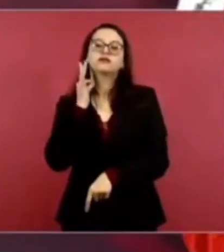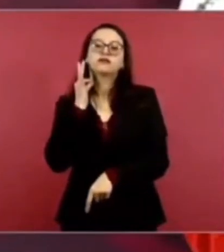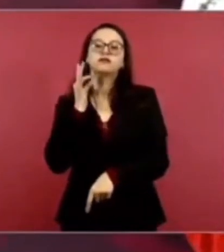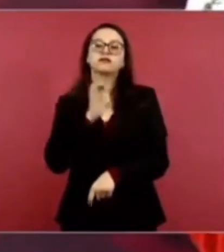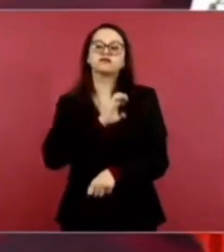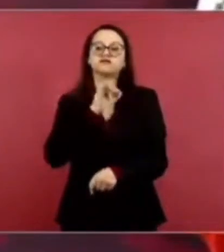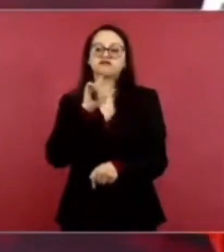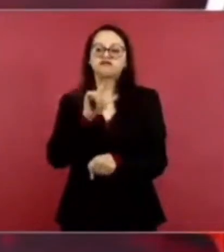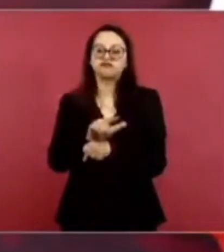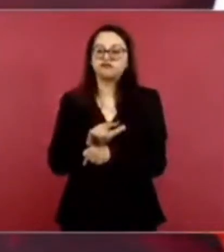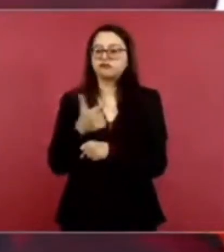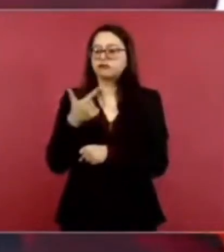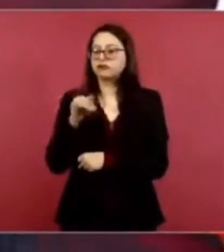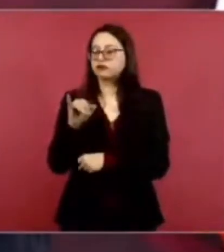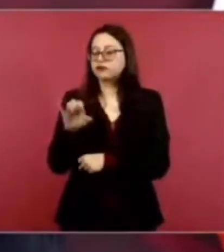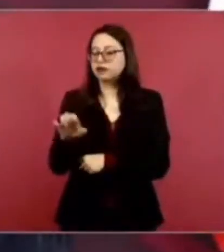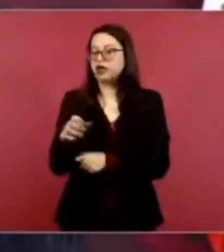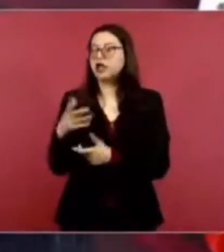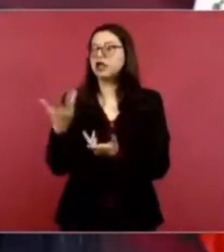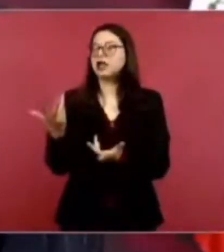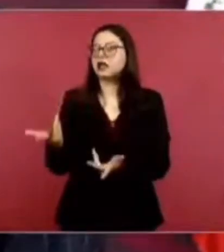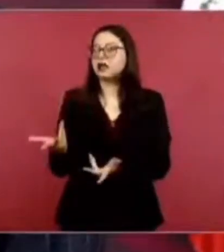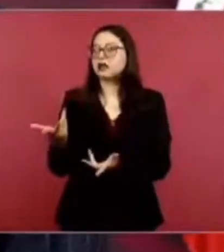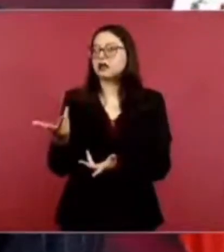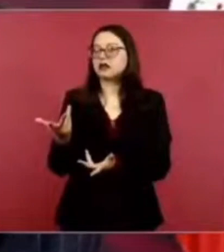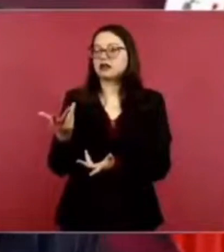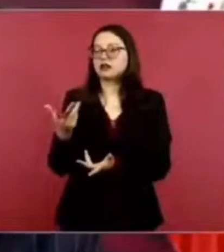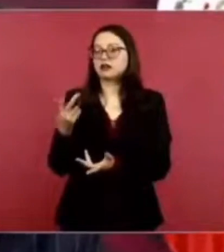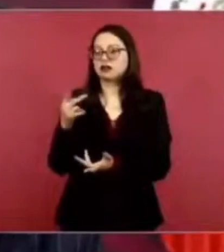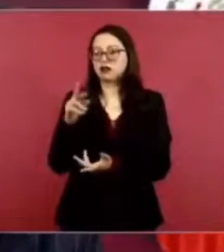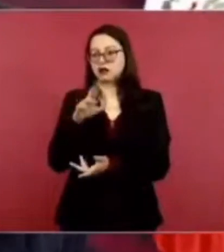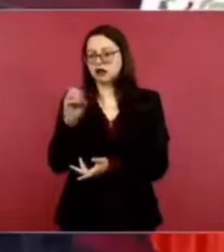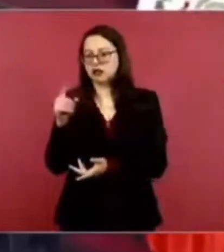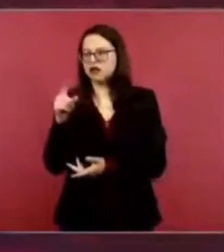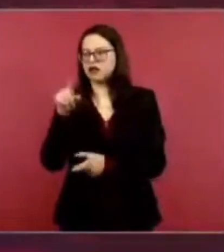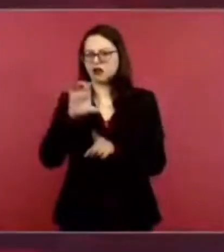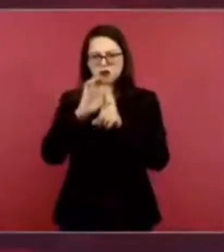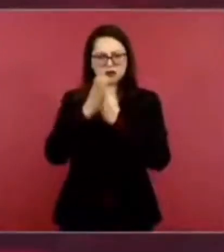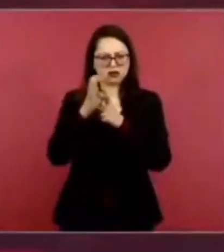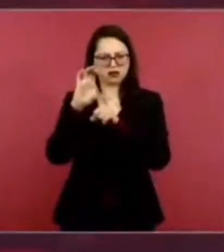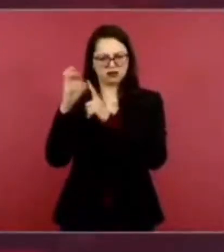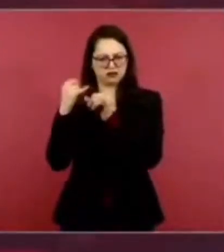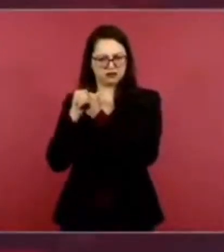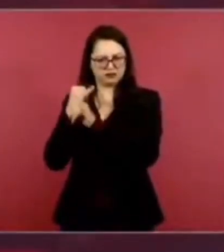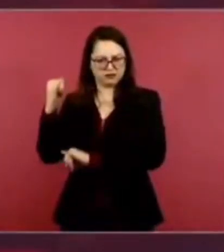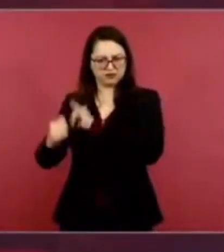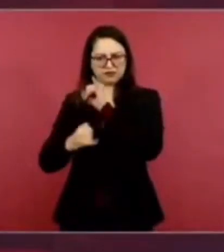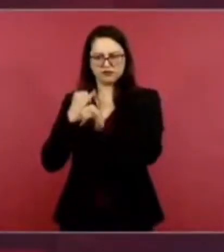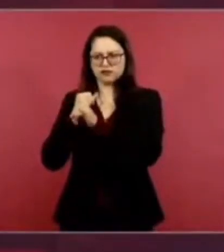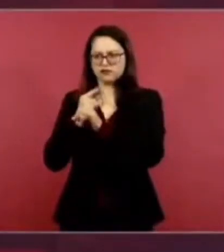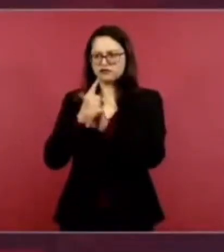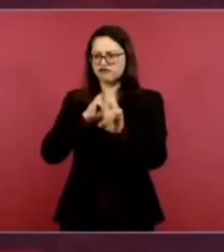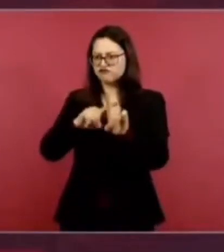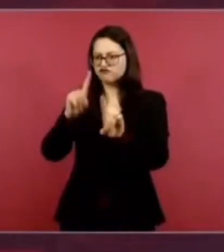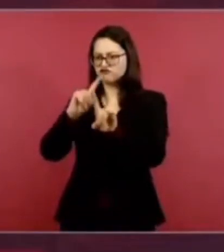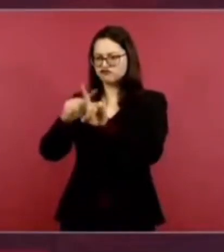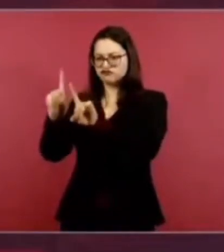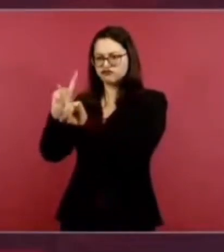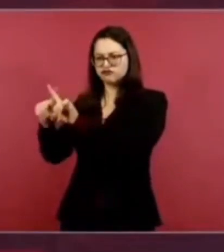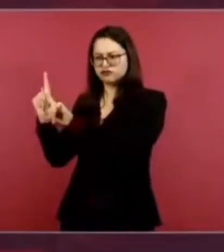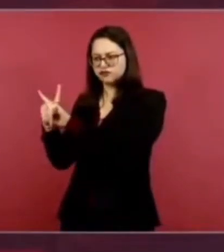del ge los del Pro de la defensa de Derechos